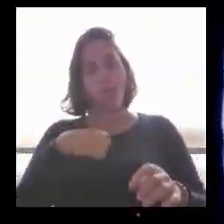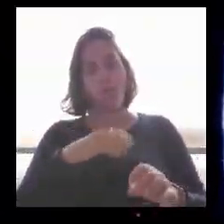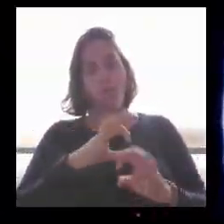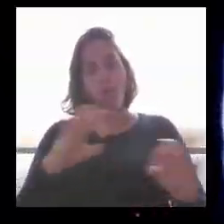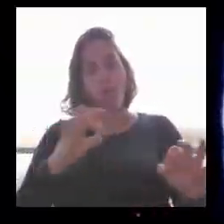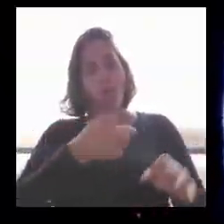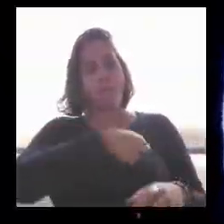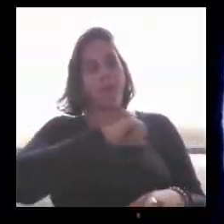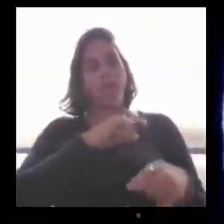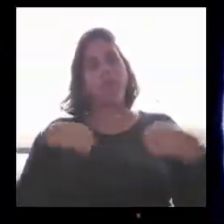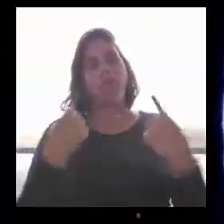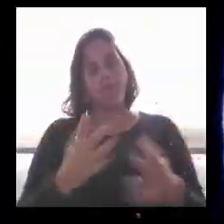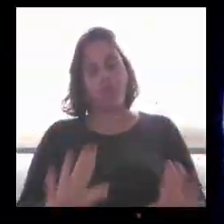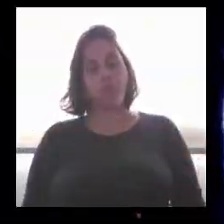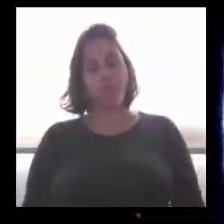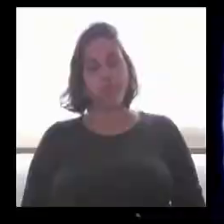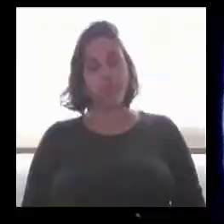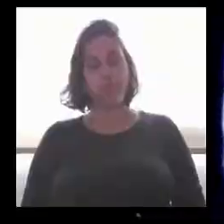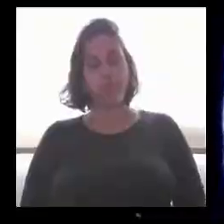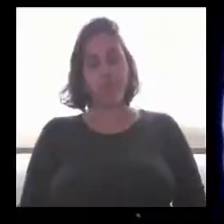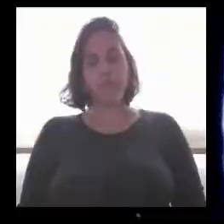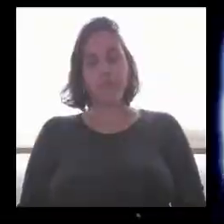si hay alguien aquí.